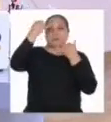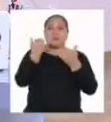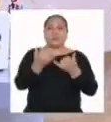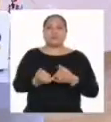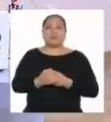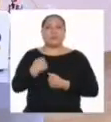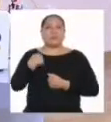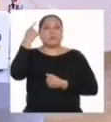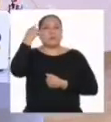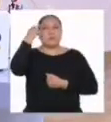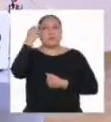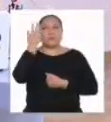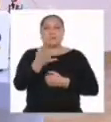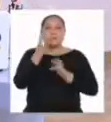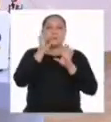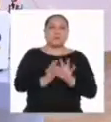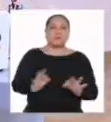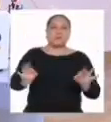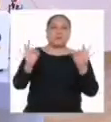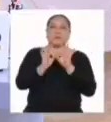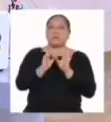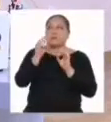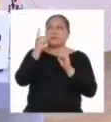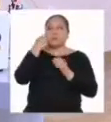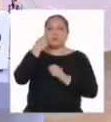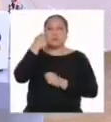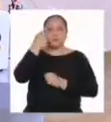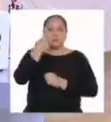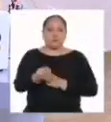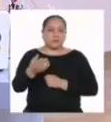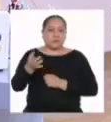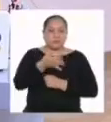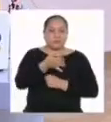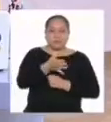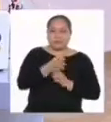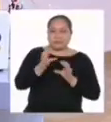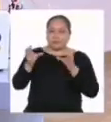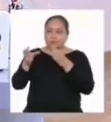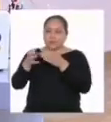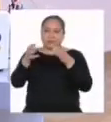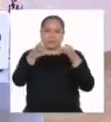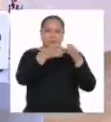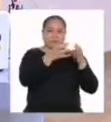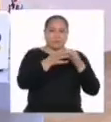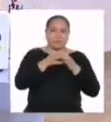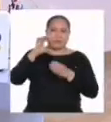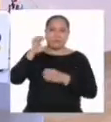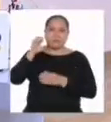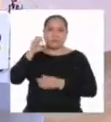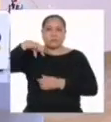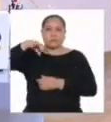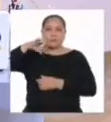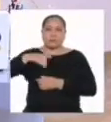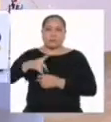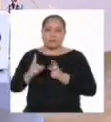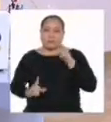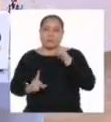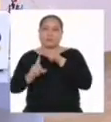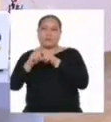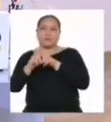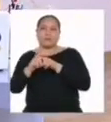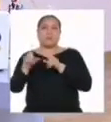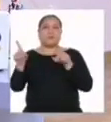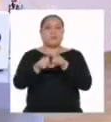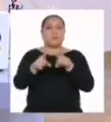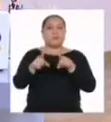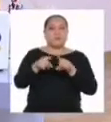hoy me han dejado pensando en lo importante que es conocer nuestras especies, tanto aquellas que recién se descubren como sobre